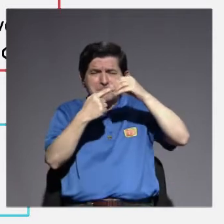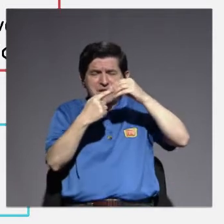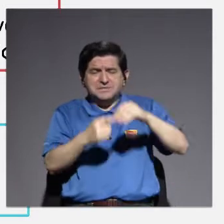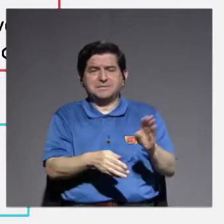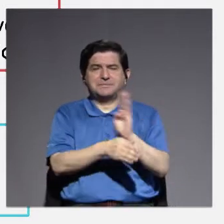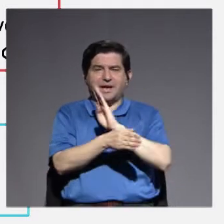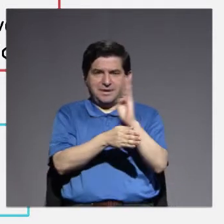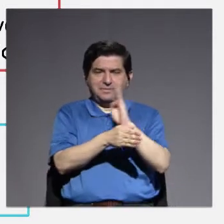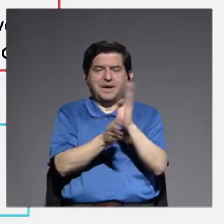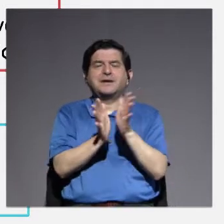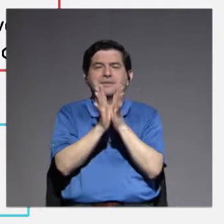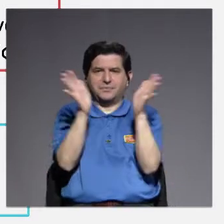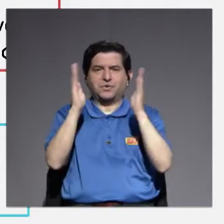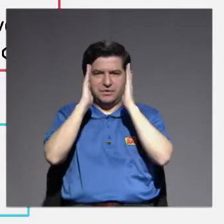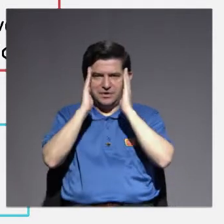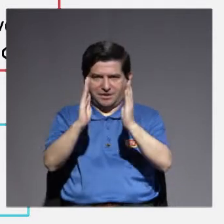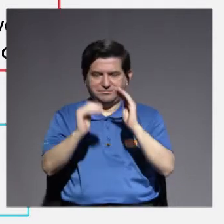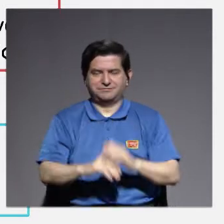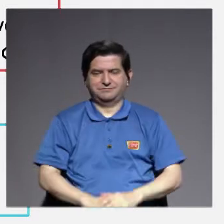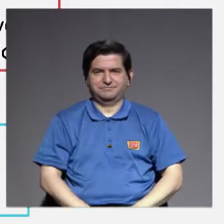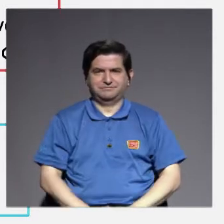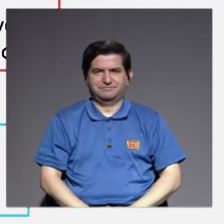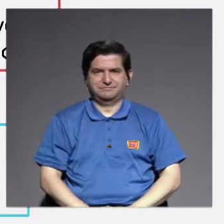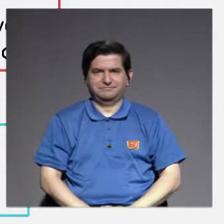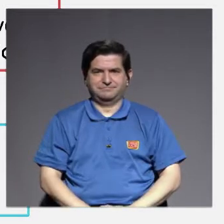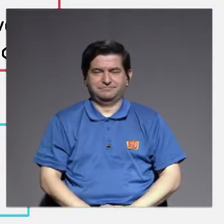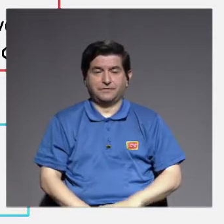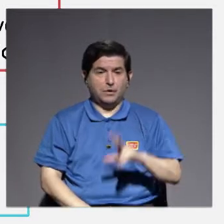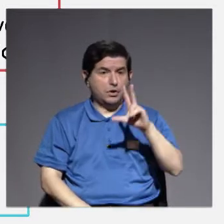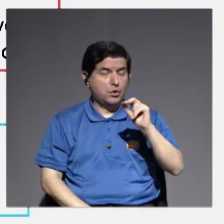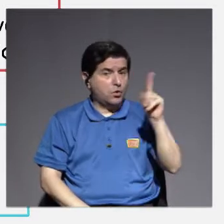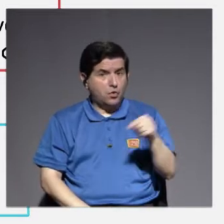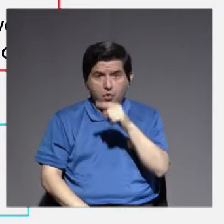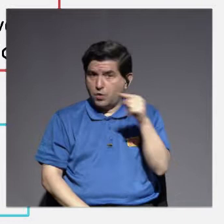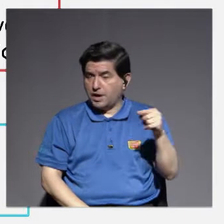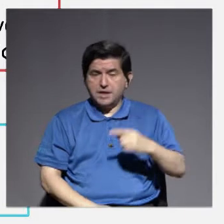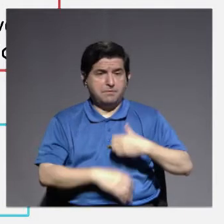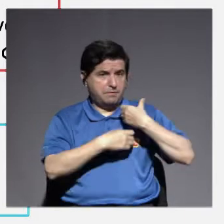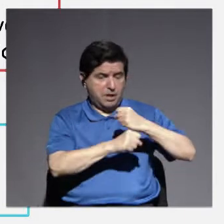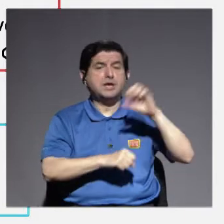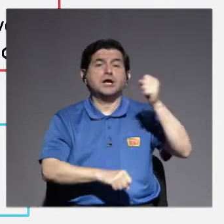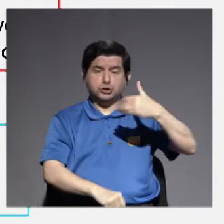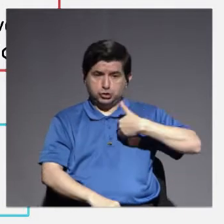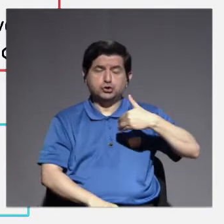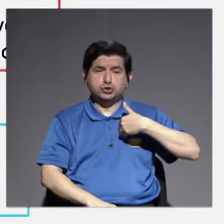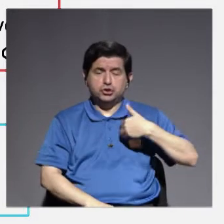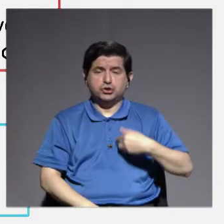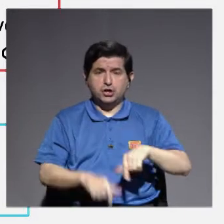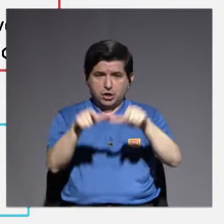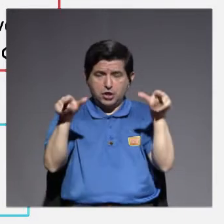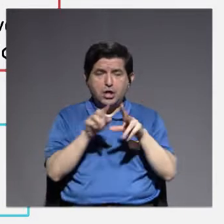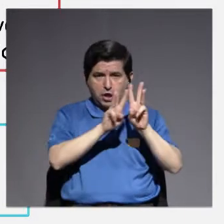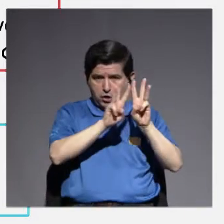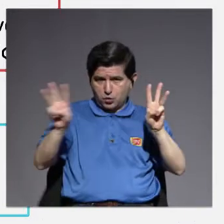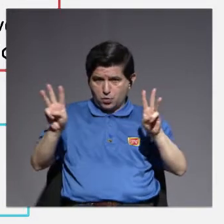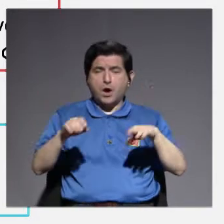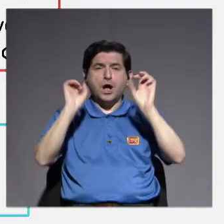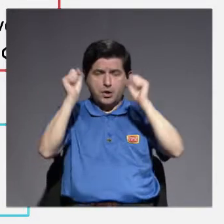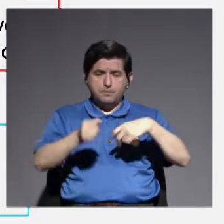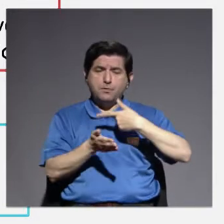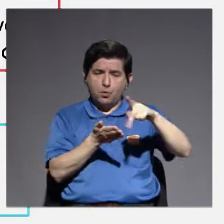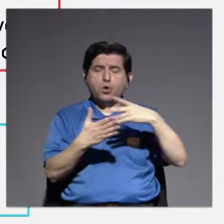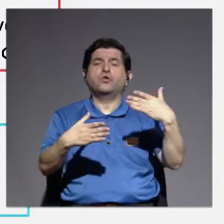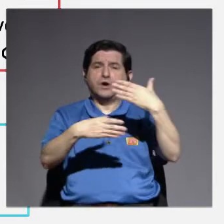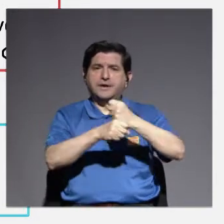la banca pública. Mientras que no descarta que hay municipalidades que sí tienen en sus páginas web la posibilidad de realizar esos